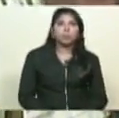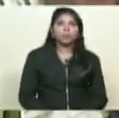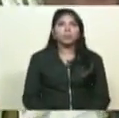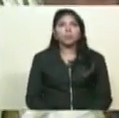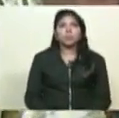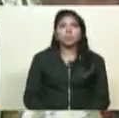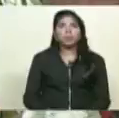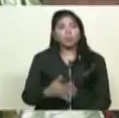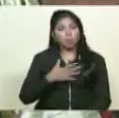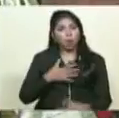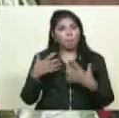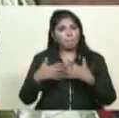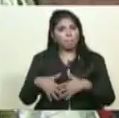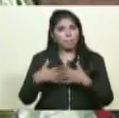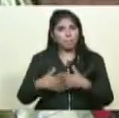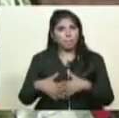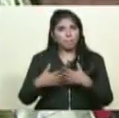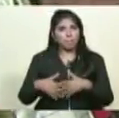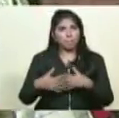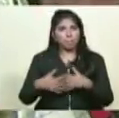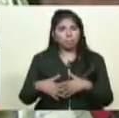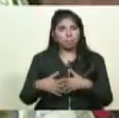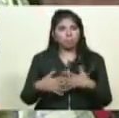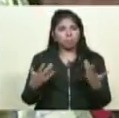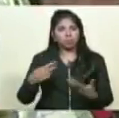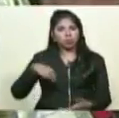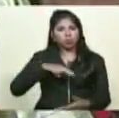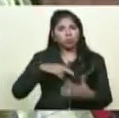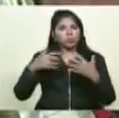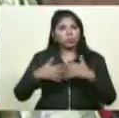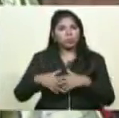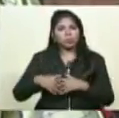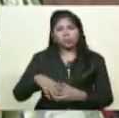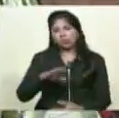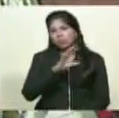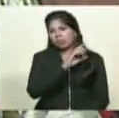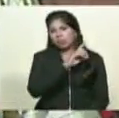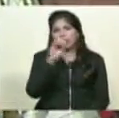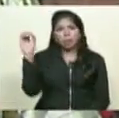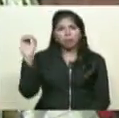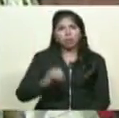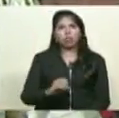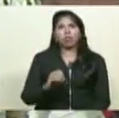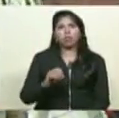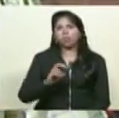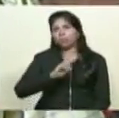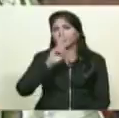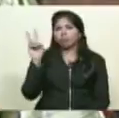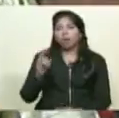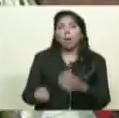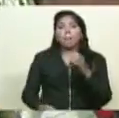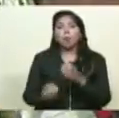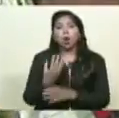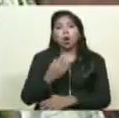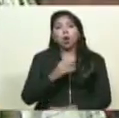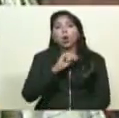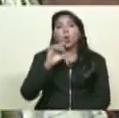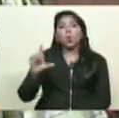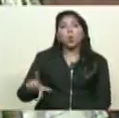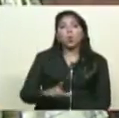Nuestra empresa, señor presidente, una empresa 100% venezolana, fue fundada en julio